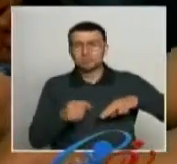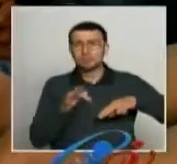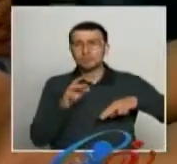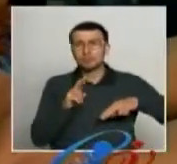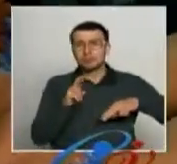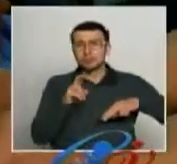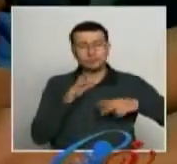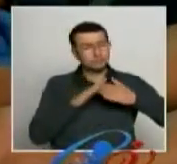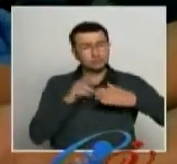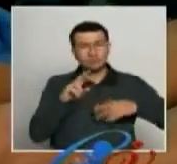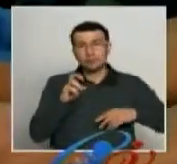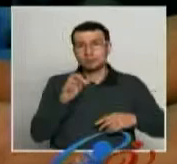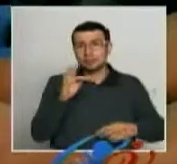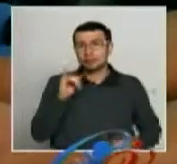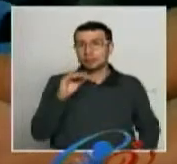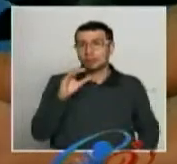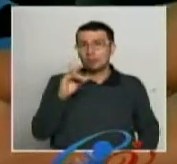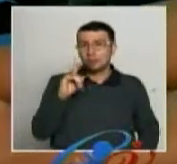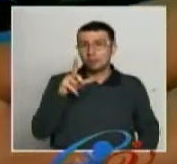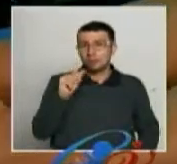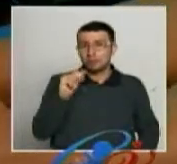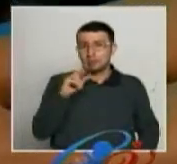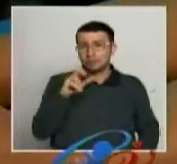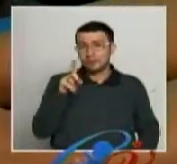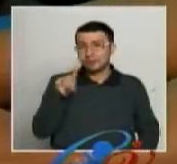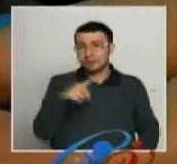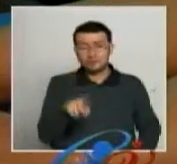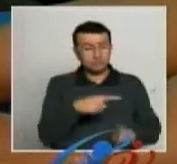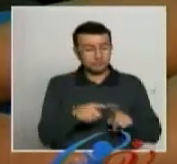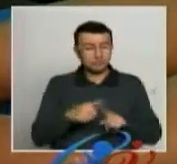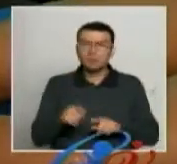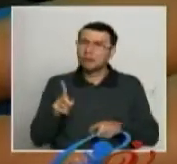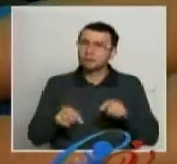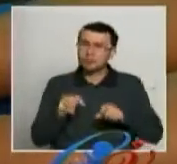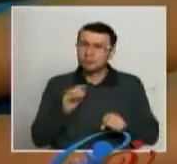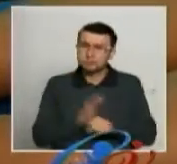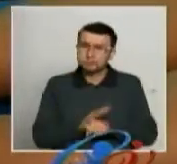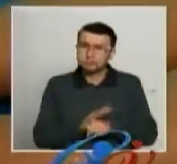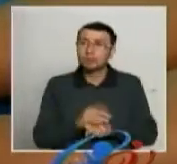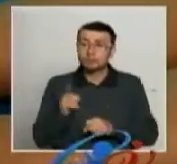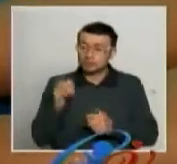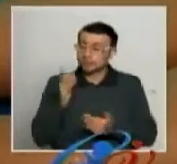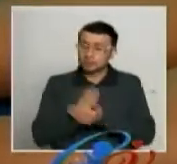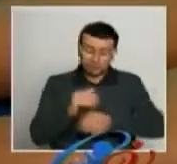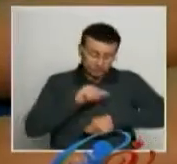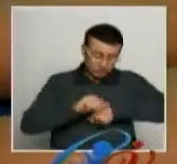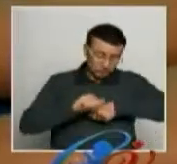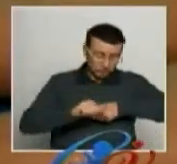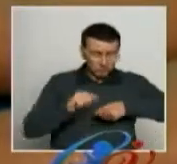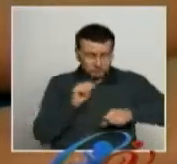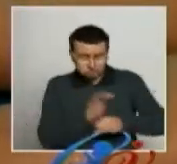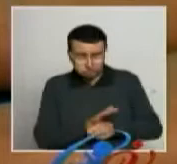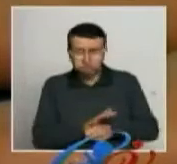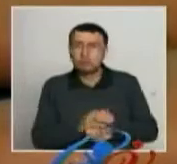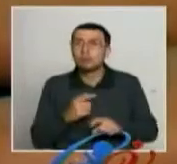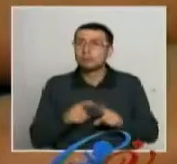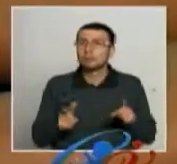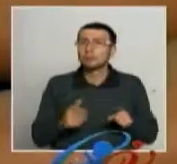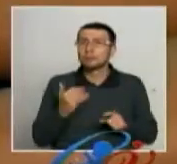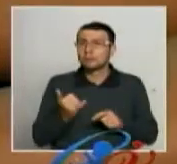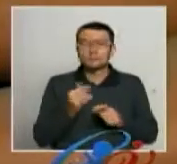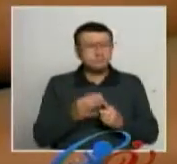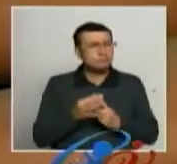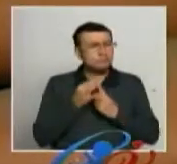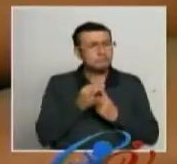y a diferencia de los troncos venosos que generalmente son los que muchas veces se llevan a cirugía, pero muchas veces la parte de